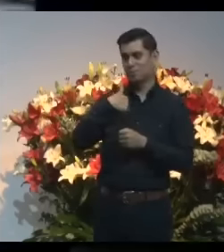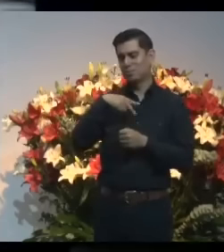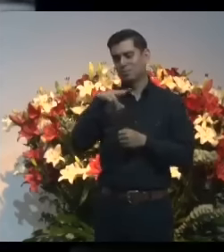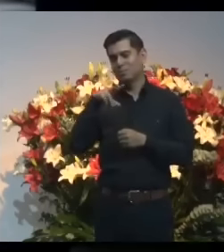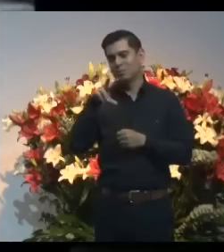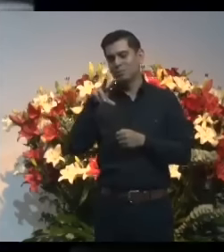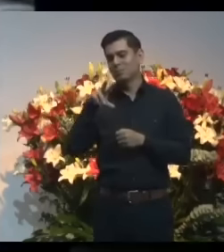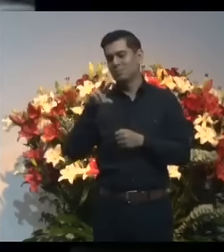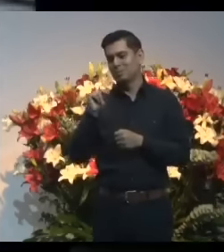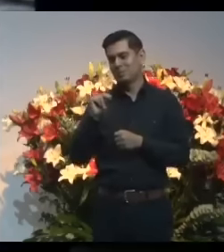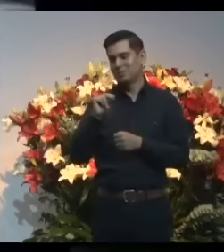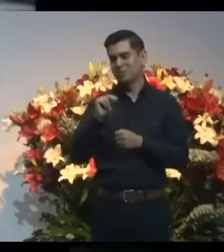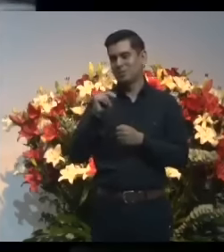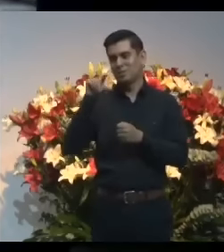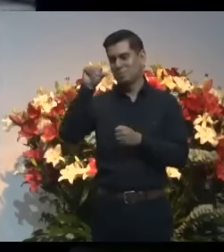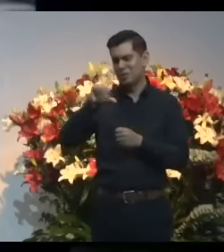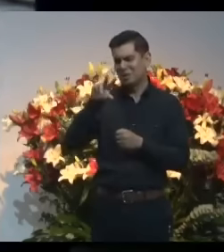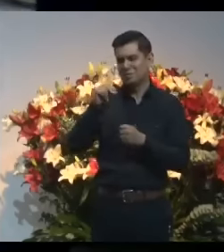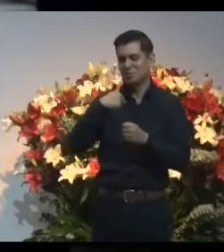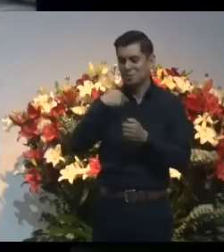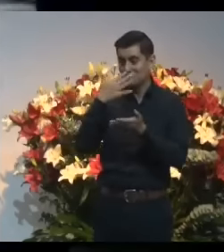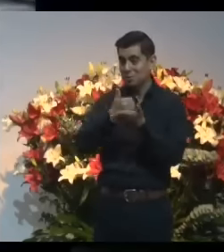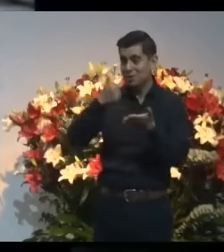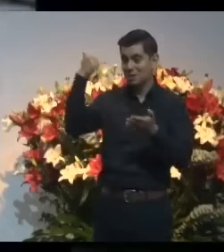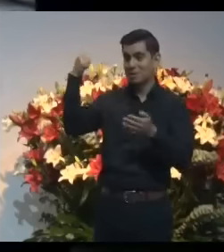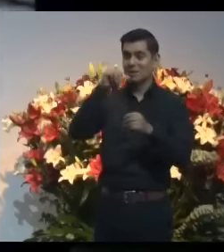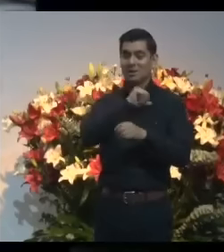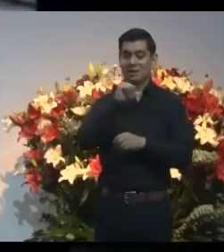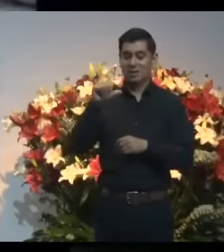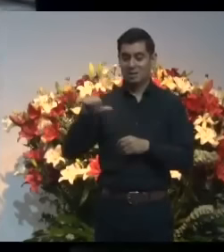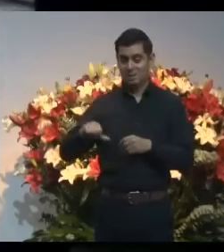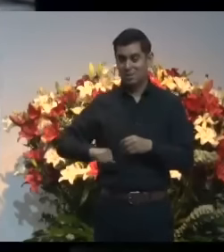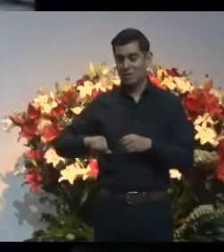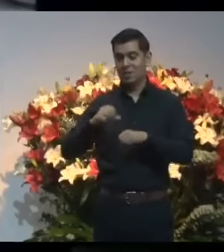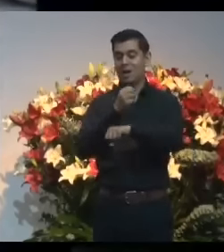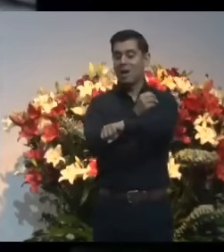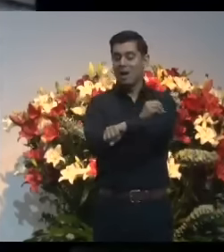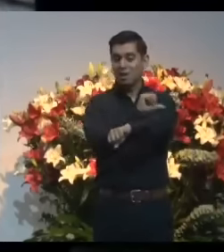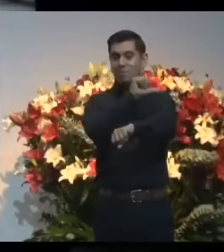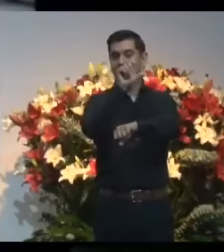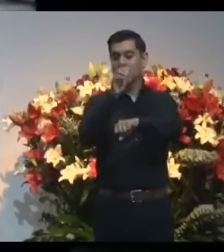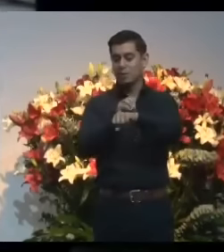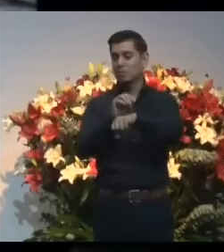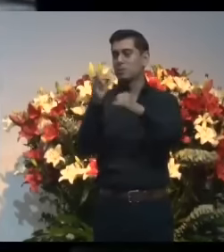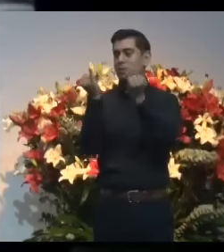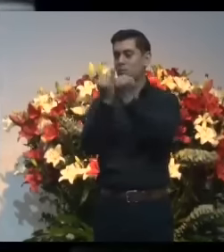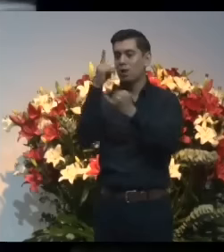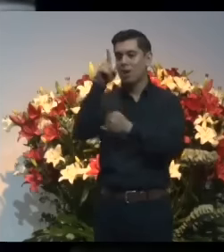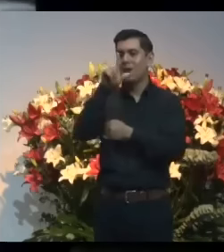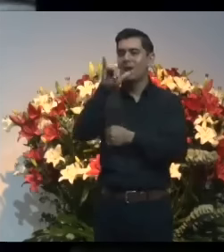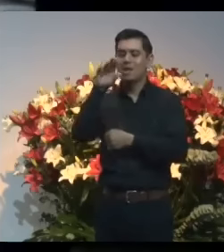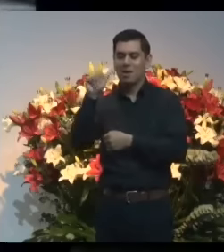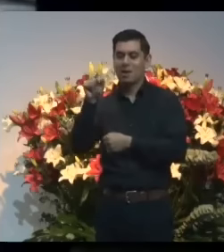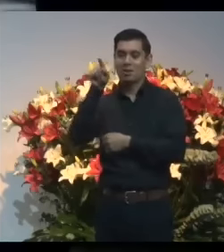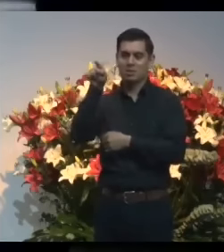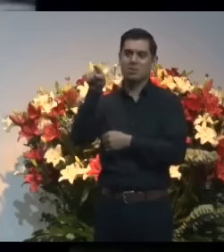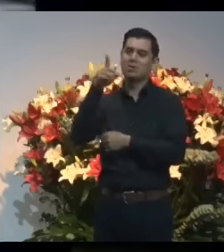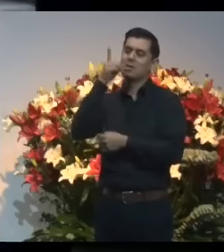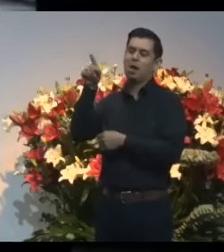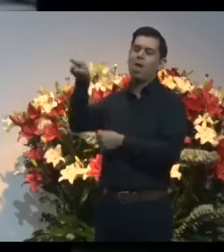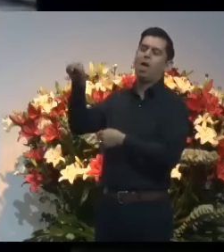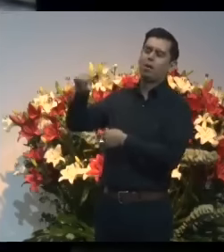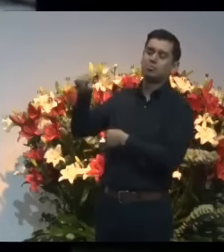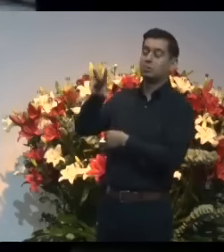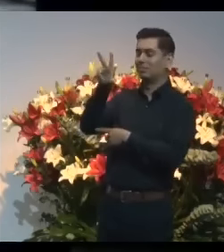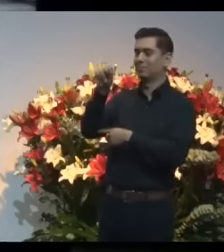puntos. Aquí en la alcaldía Álvaro Obregón dijeron que Lía iba a perder por 40 y tantos puntos y ganó. O sea, realmente en el